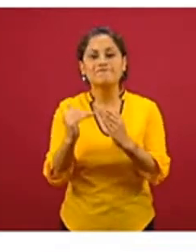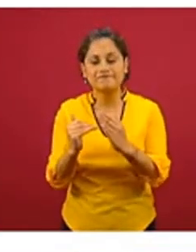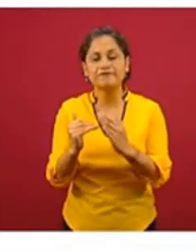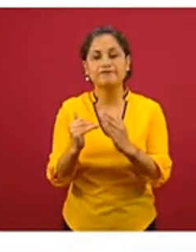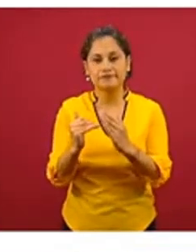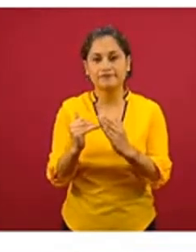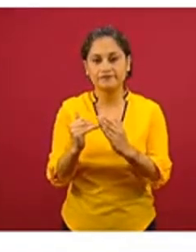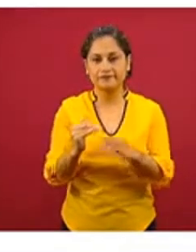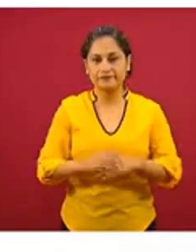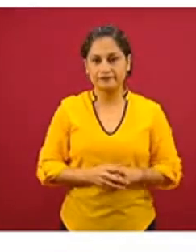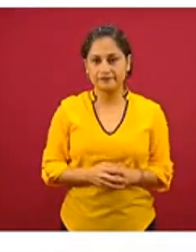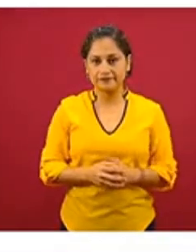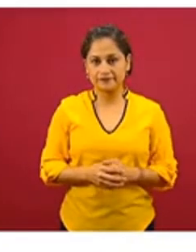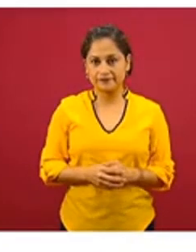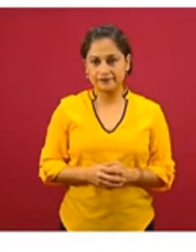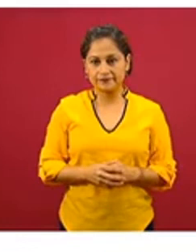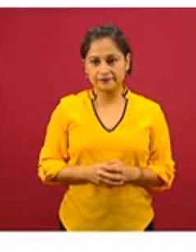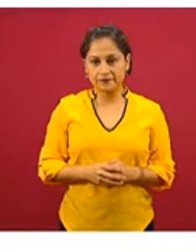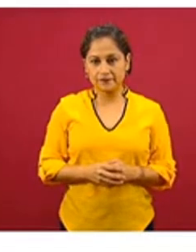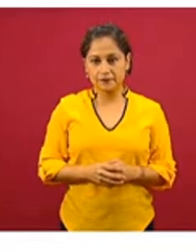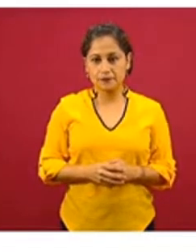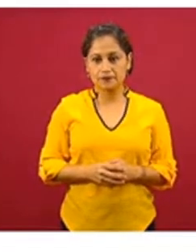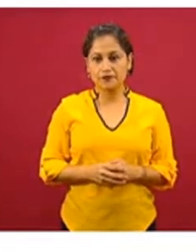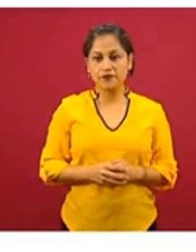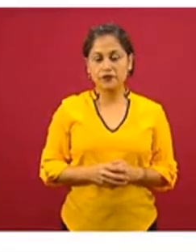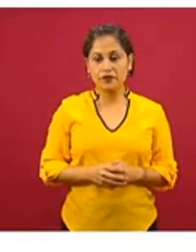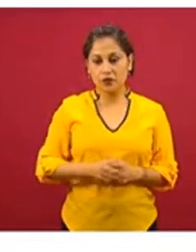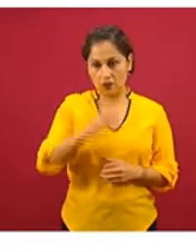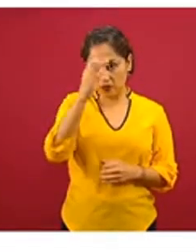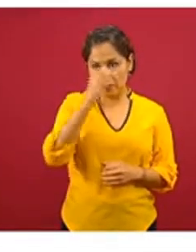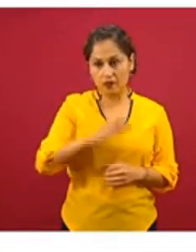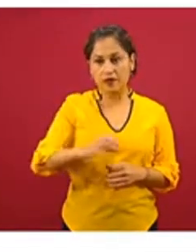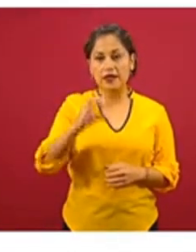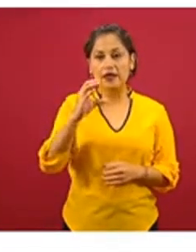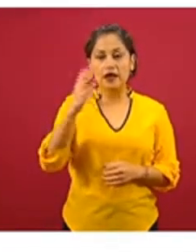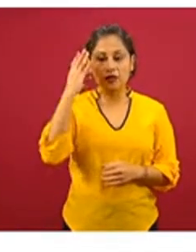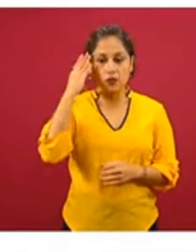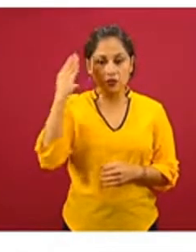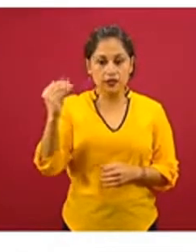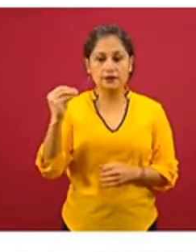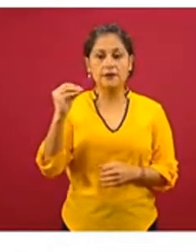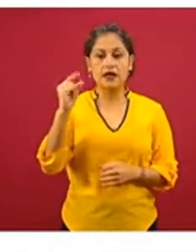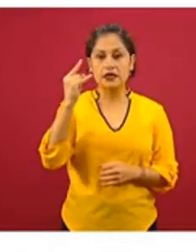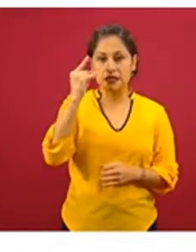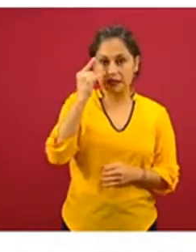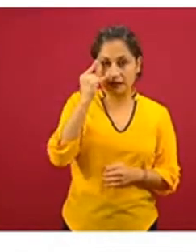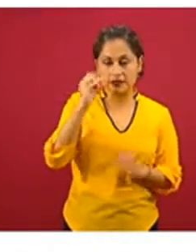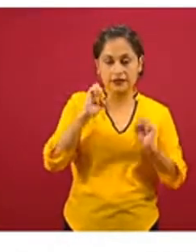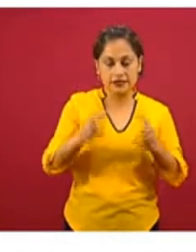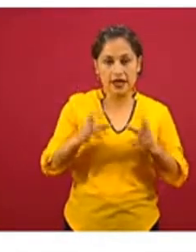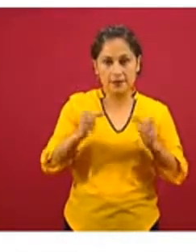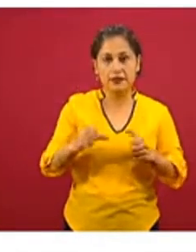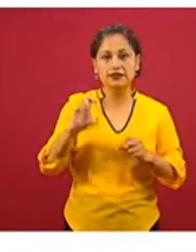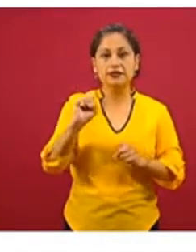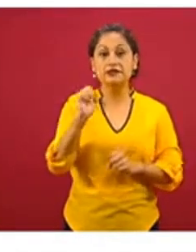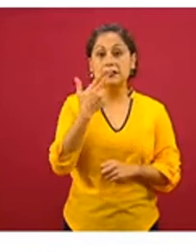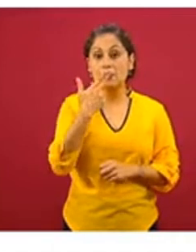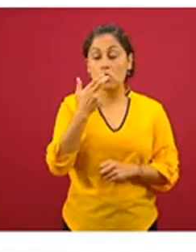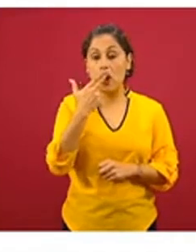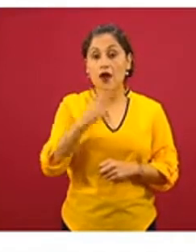favor. Vamos a ver a Coahuila, Colima, Chiapas y Chihuahua, que también en general, de acuerdo con los